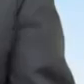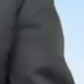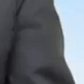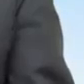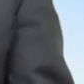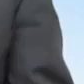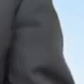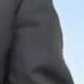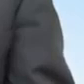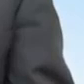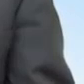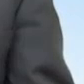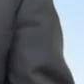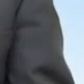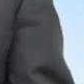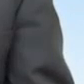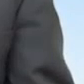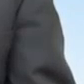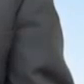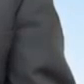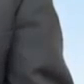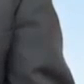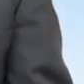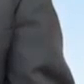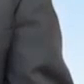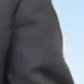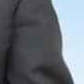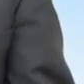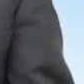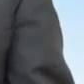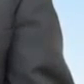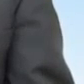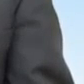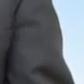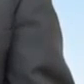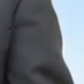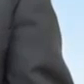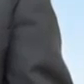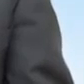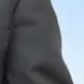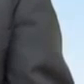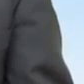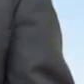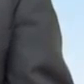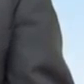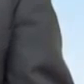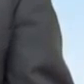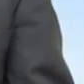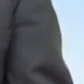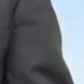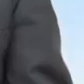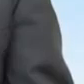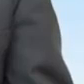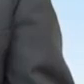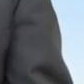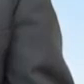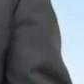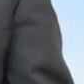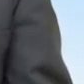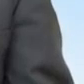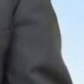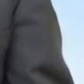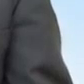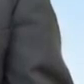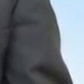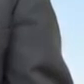partidista. Abandonó en forma torcida su posición política, pues sencillamente abandonó